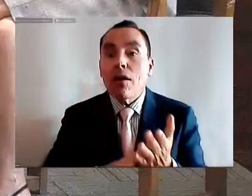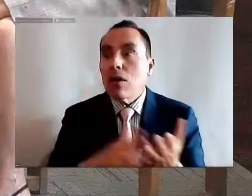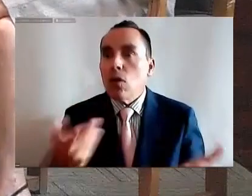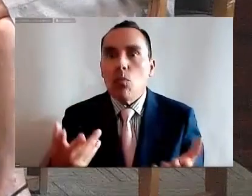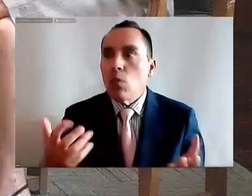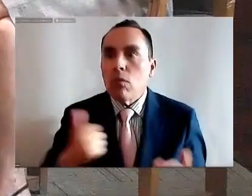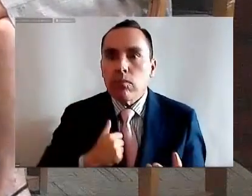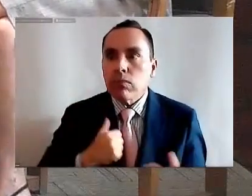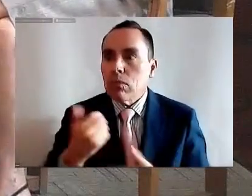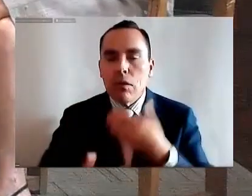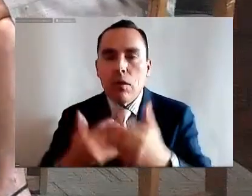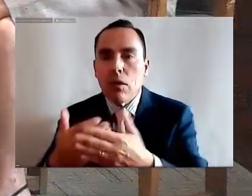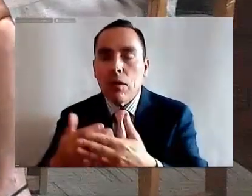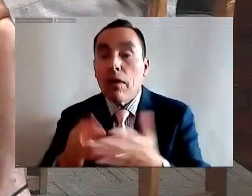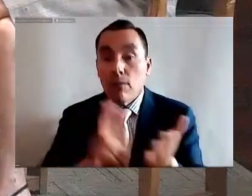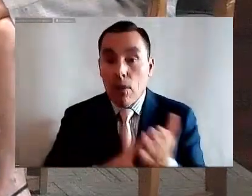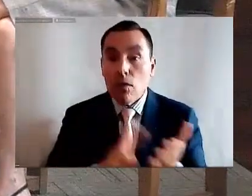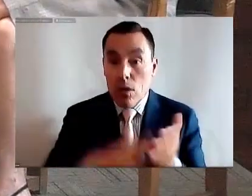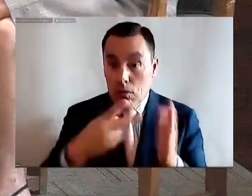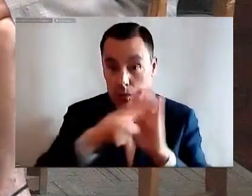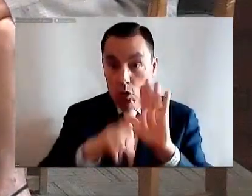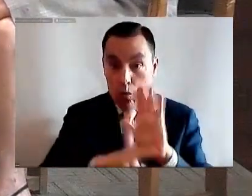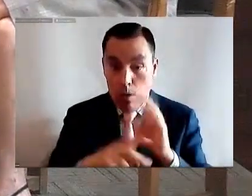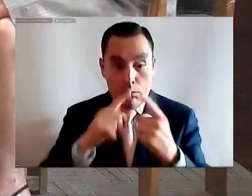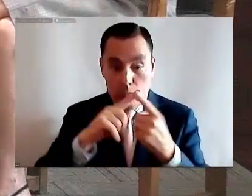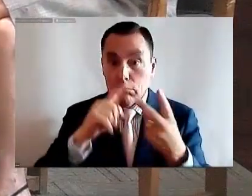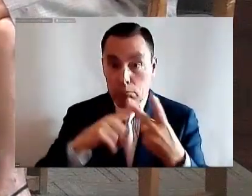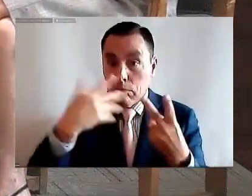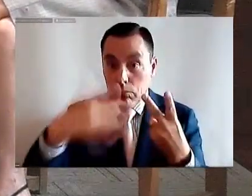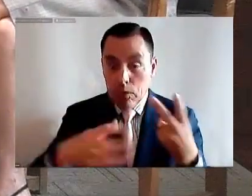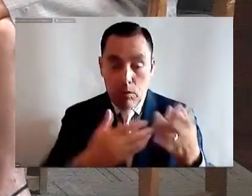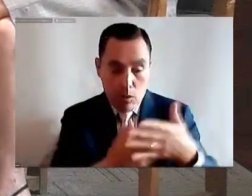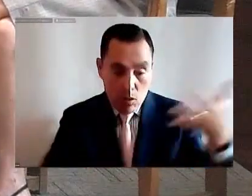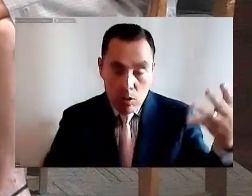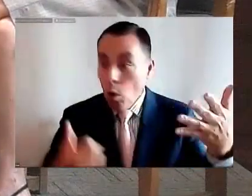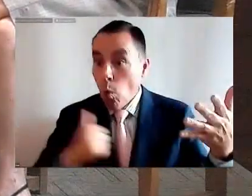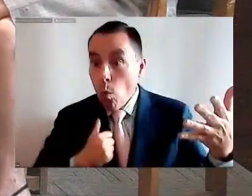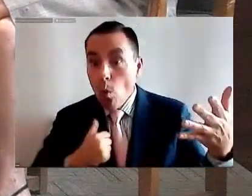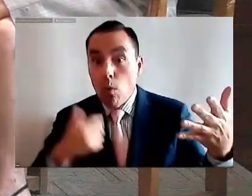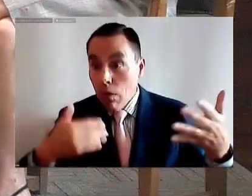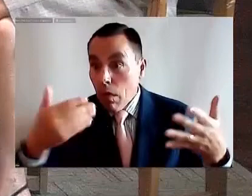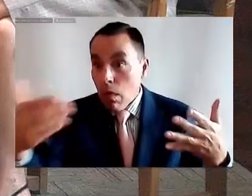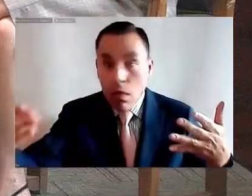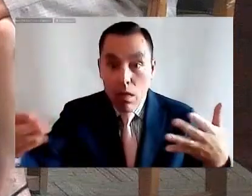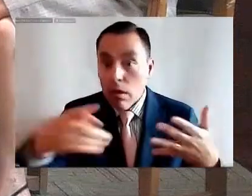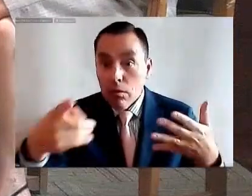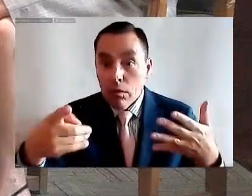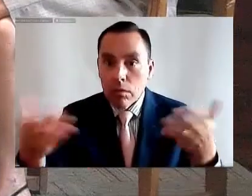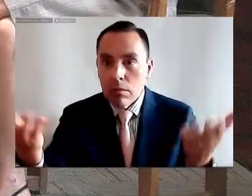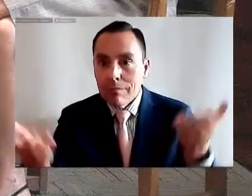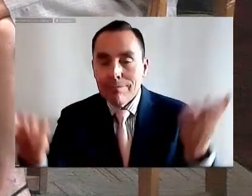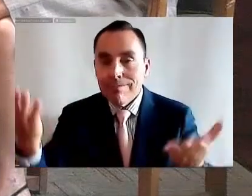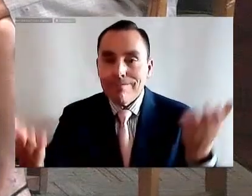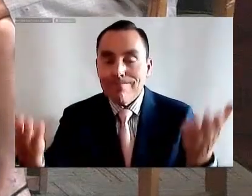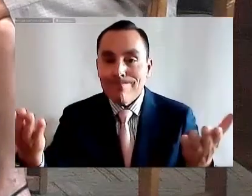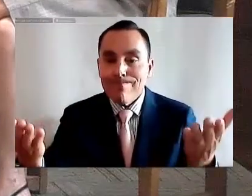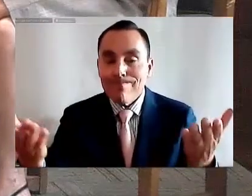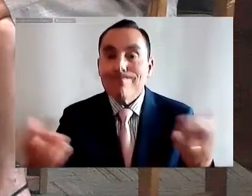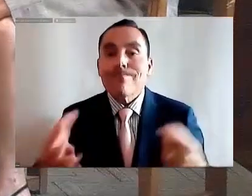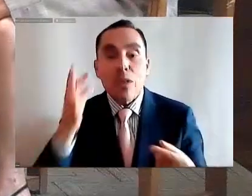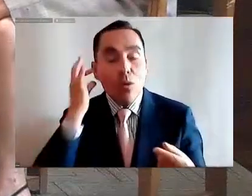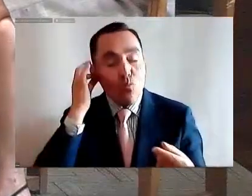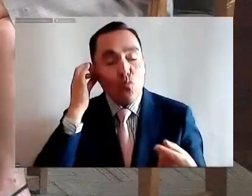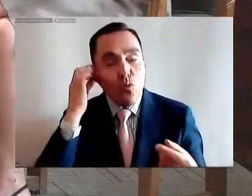podemos tener, ¿verdad?, estas dos normas perfectas, pero en definitiva aplicadas por la diferencia que ya traen las mujeres,